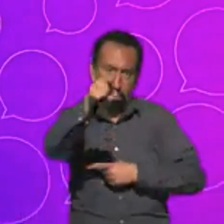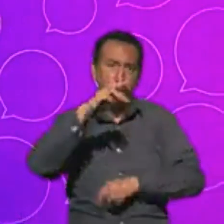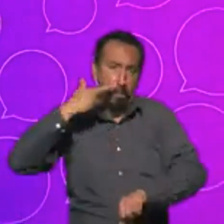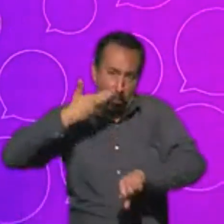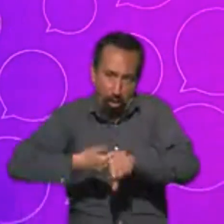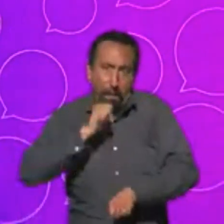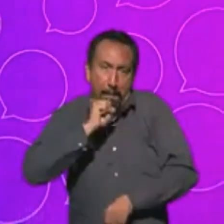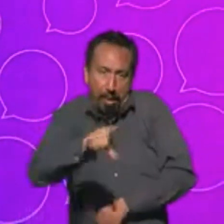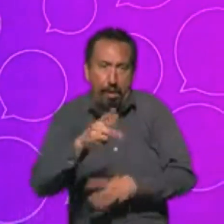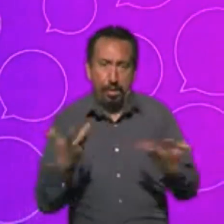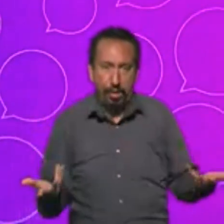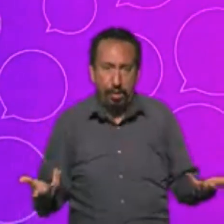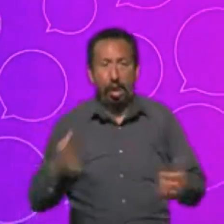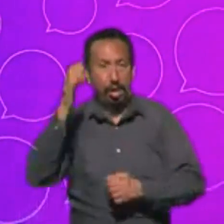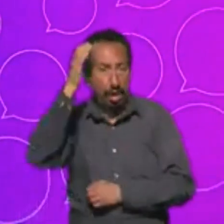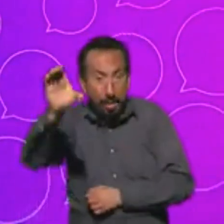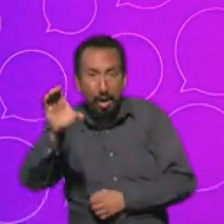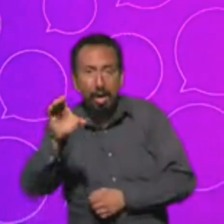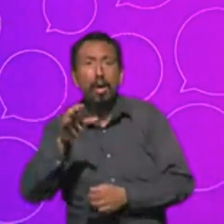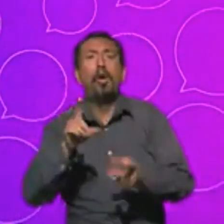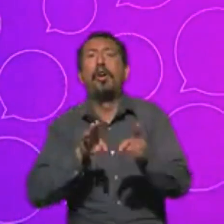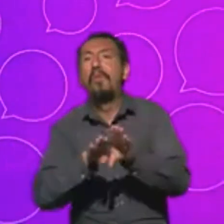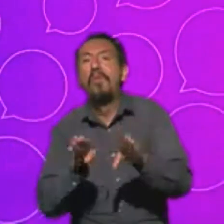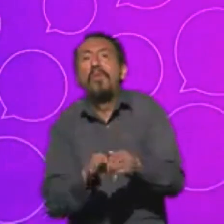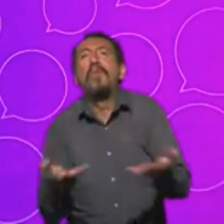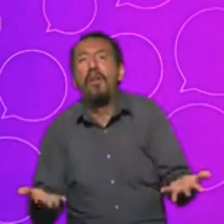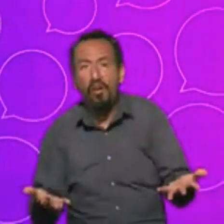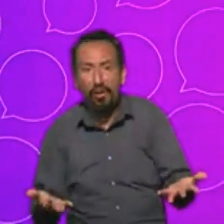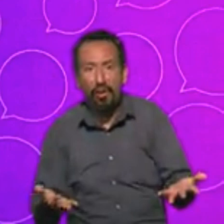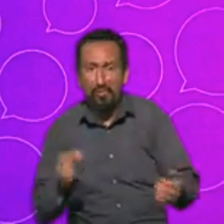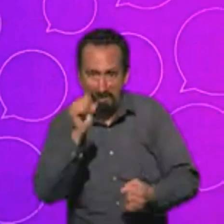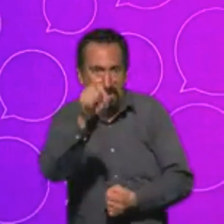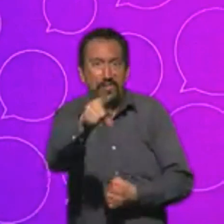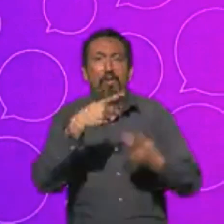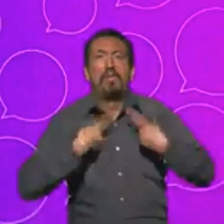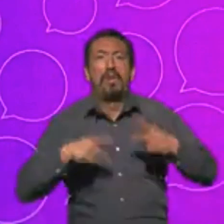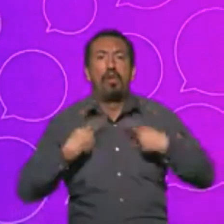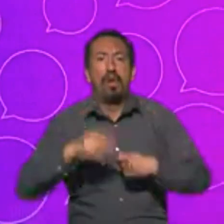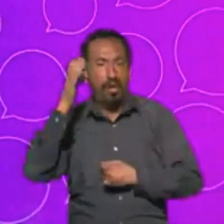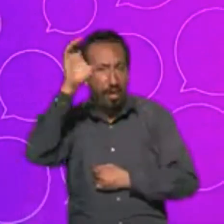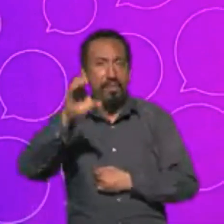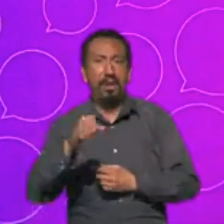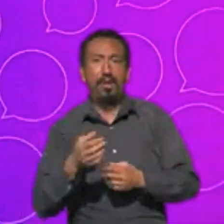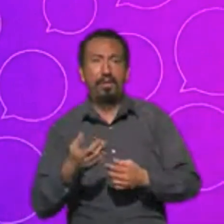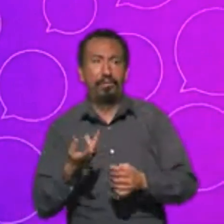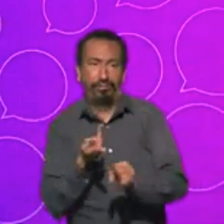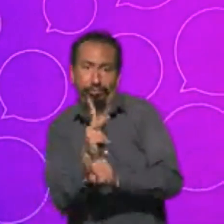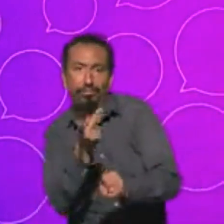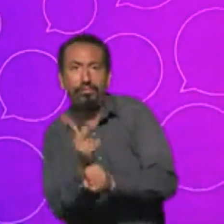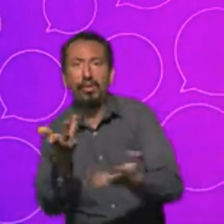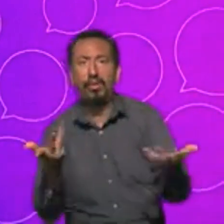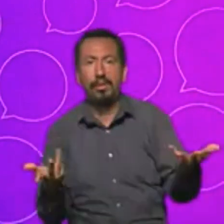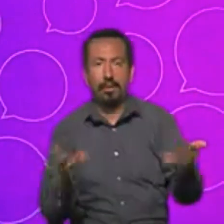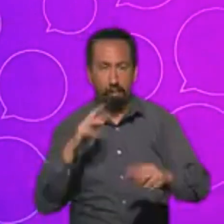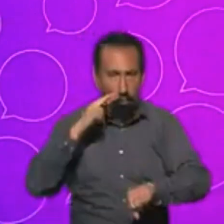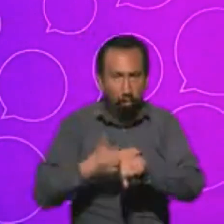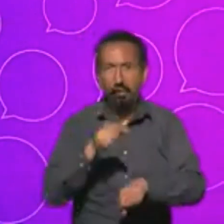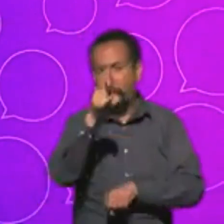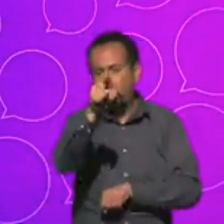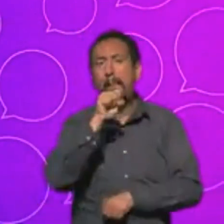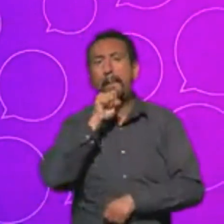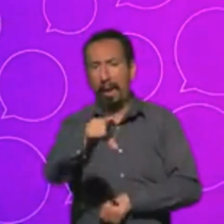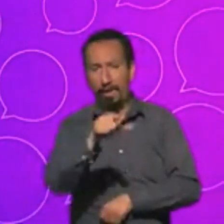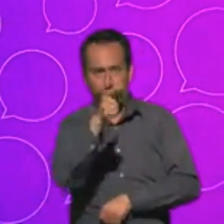participar los delincuentes Pues de dónde creen que salen Pues de la ciudadanía no Entonces todos debemos de tomar nuestra todos debemos de tomar nuestra